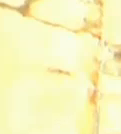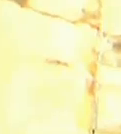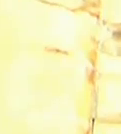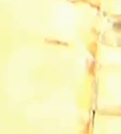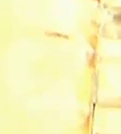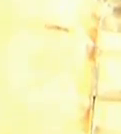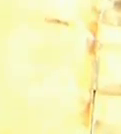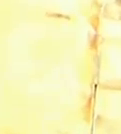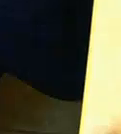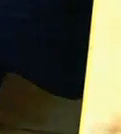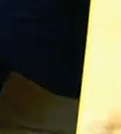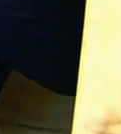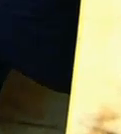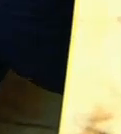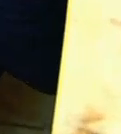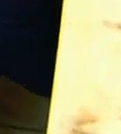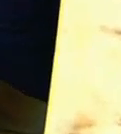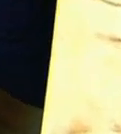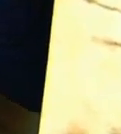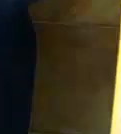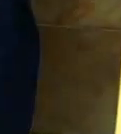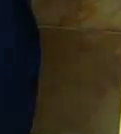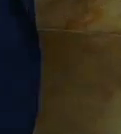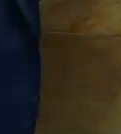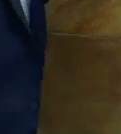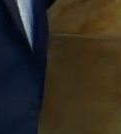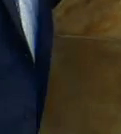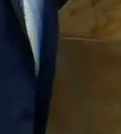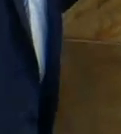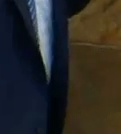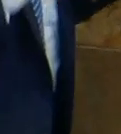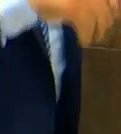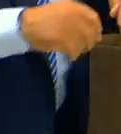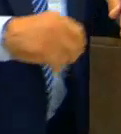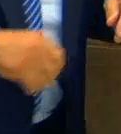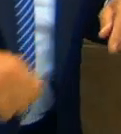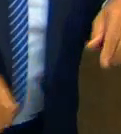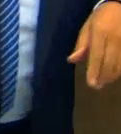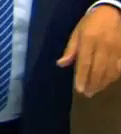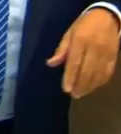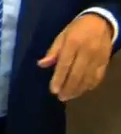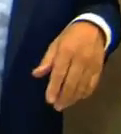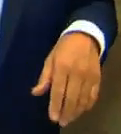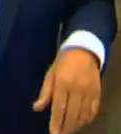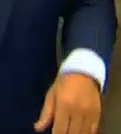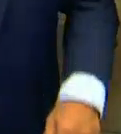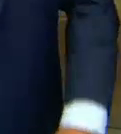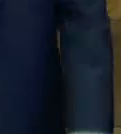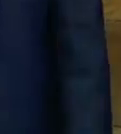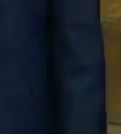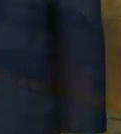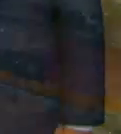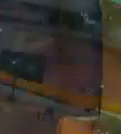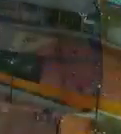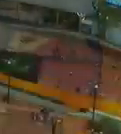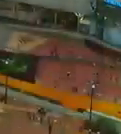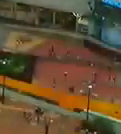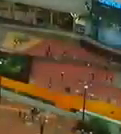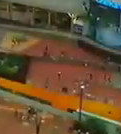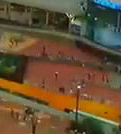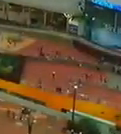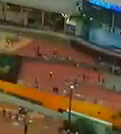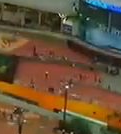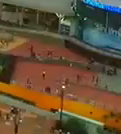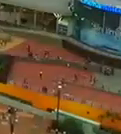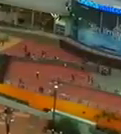un corazón que mitiga negras penas. Con tus ojos verdes mares o